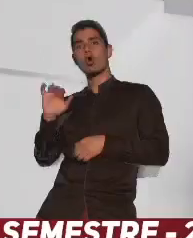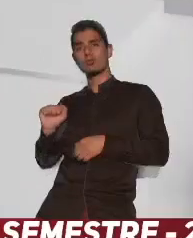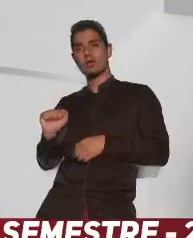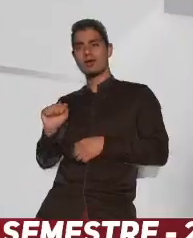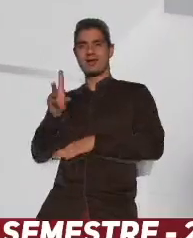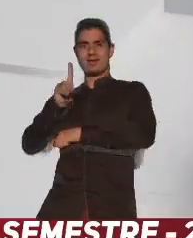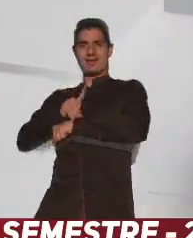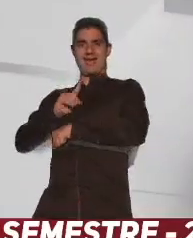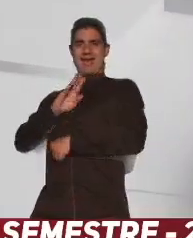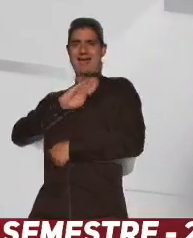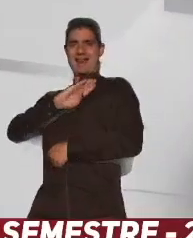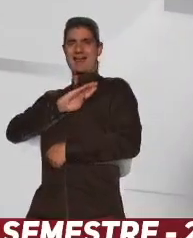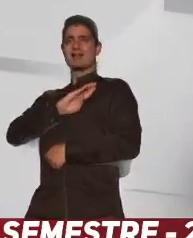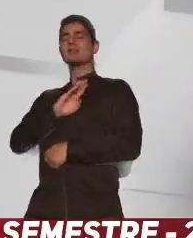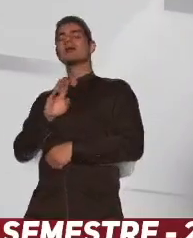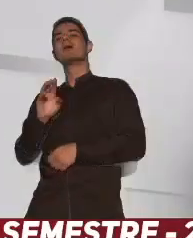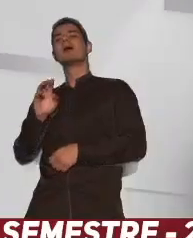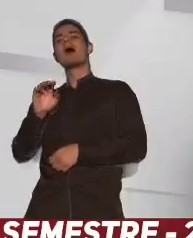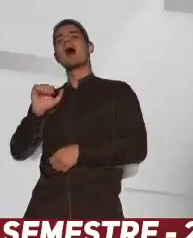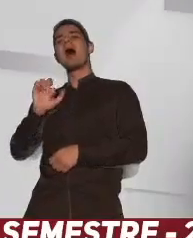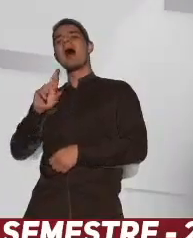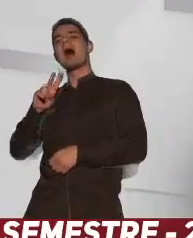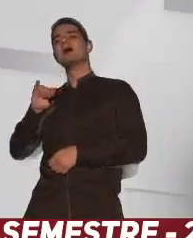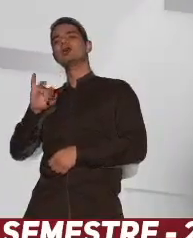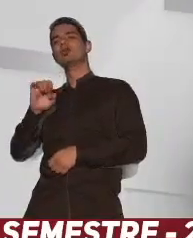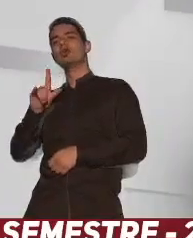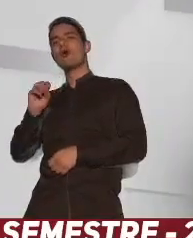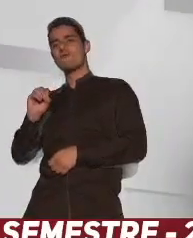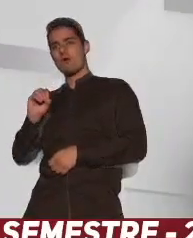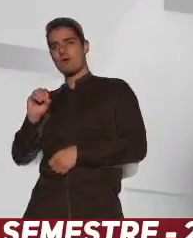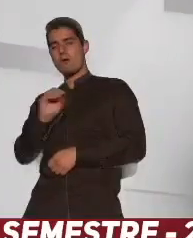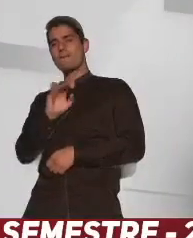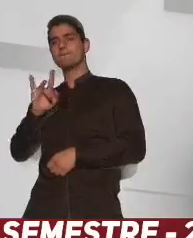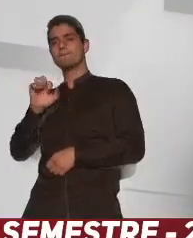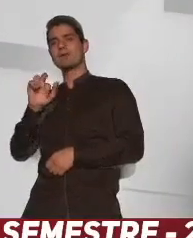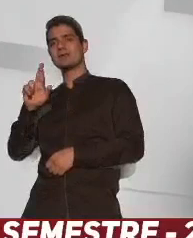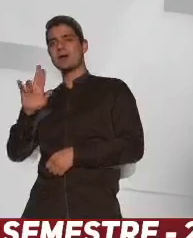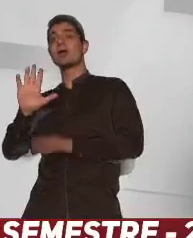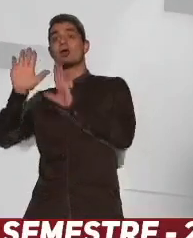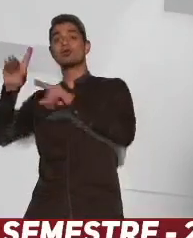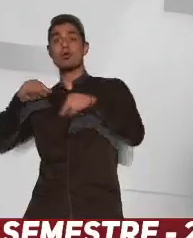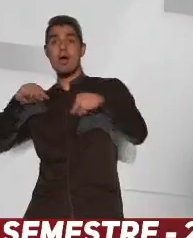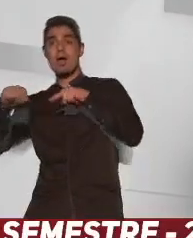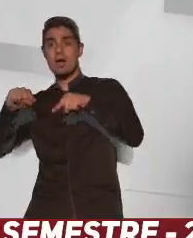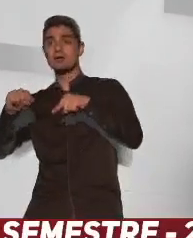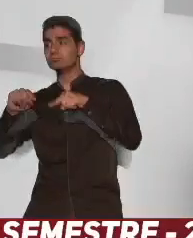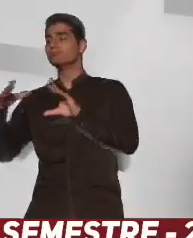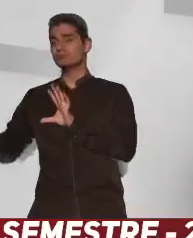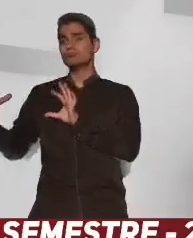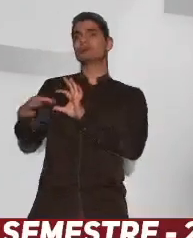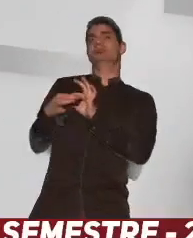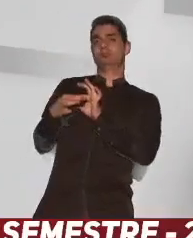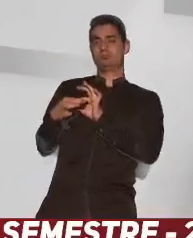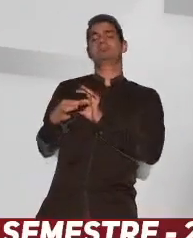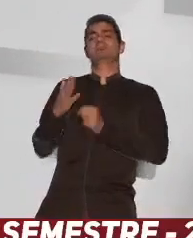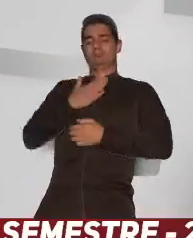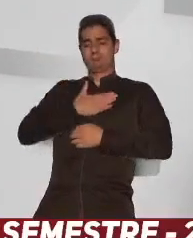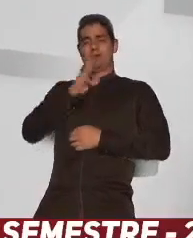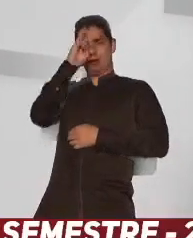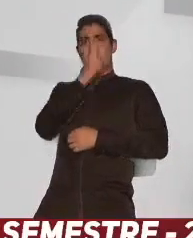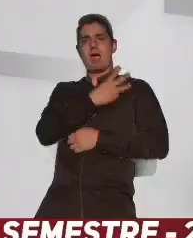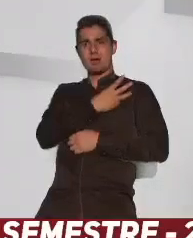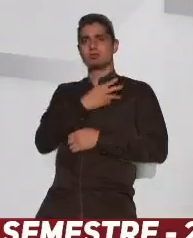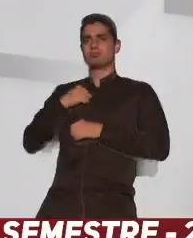Villar, desde su administración, trabajó hombro a hombro con el Ejército Nacional para la entrega de ayudas